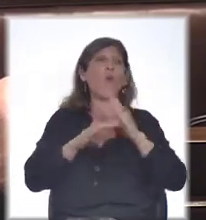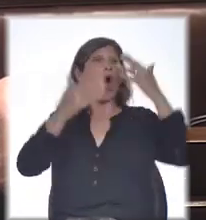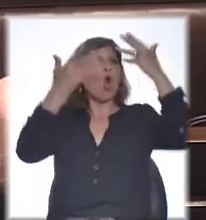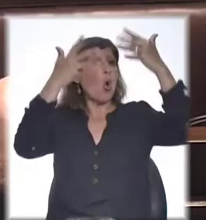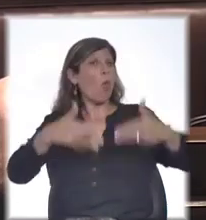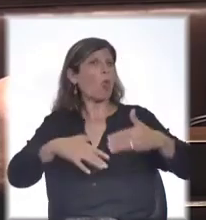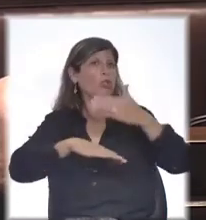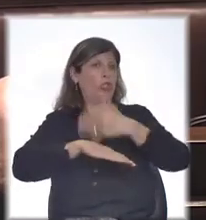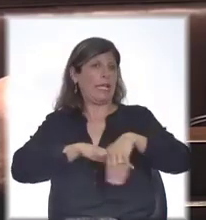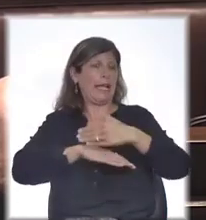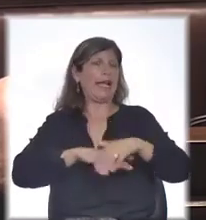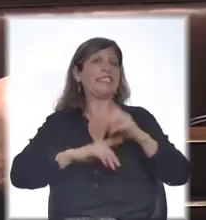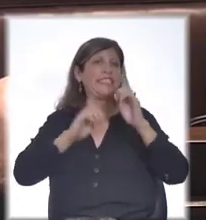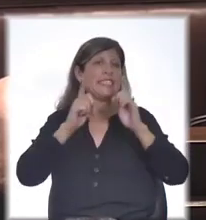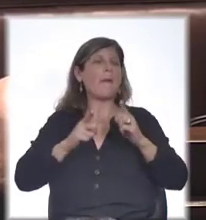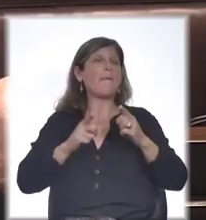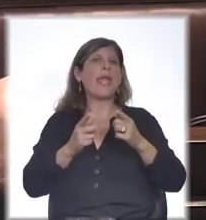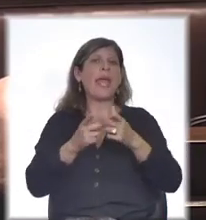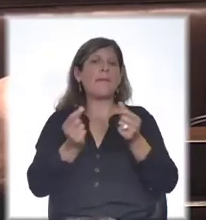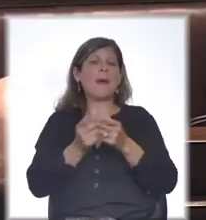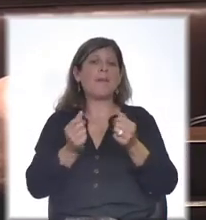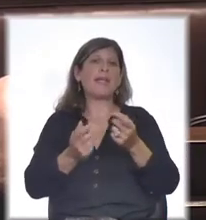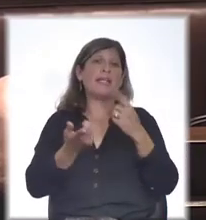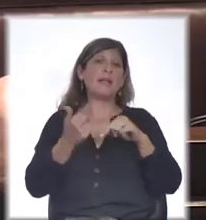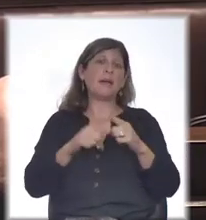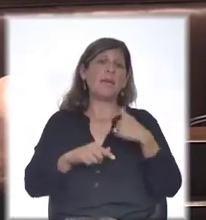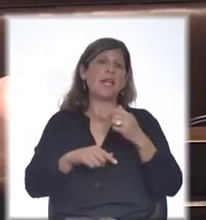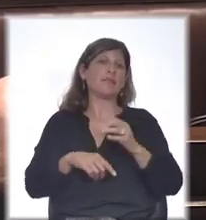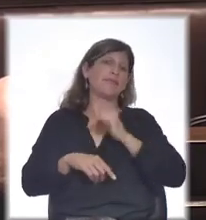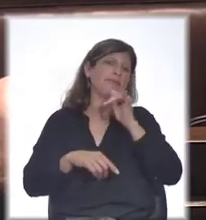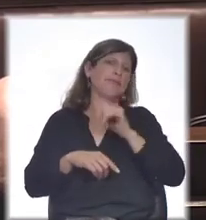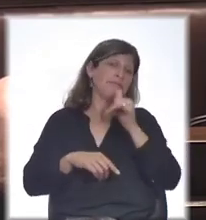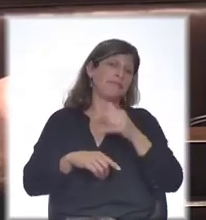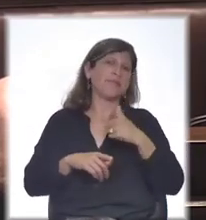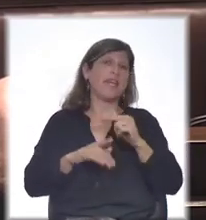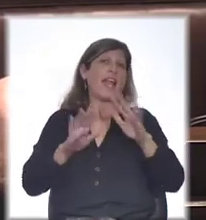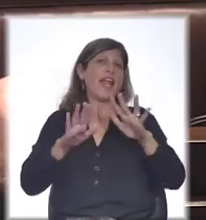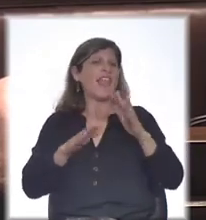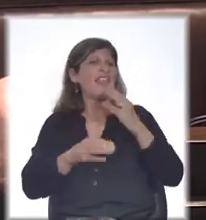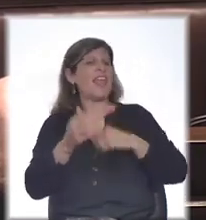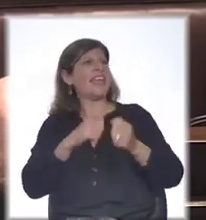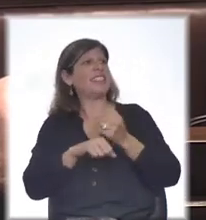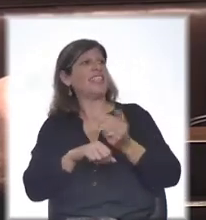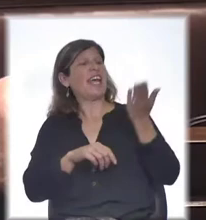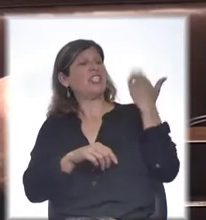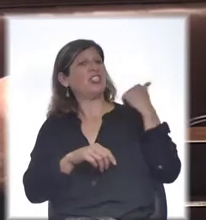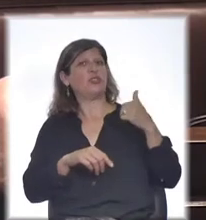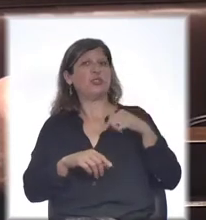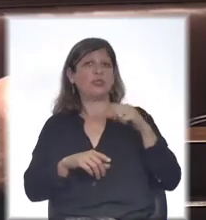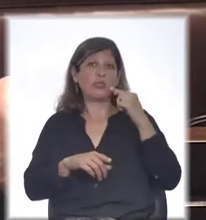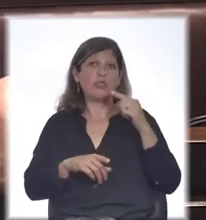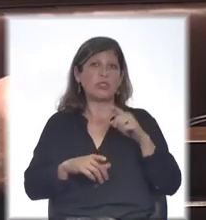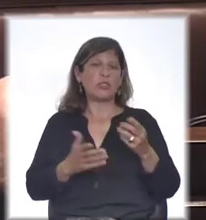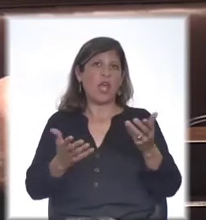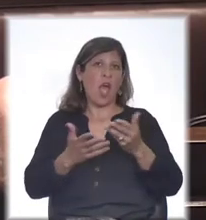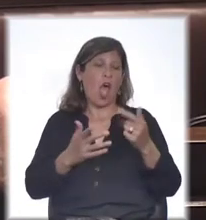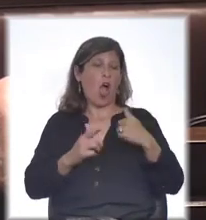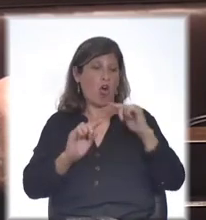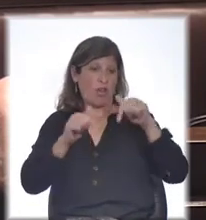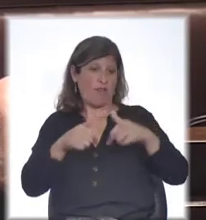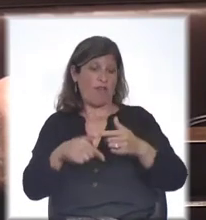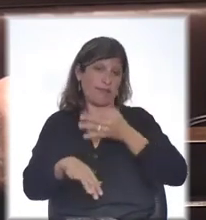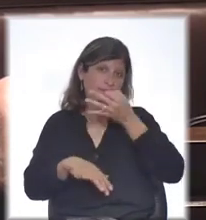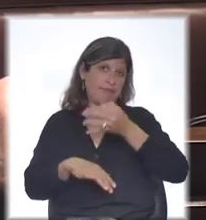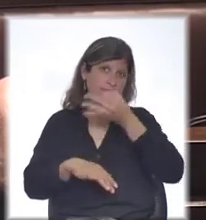el papel. Cabe recordar una anécdota que hace 10 años rescataron Gabriel Mazarovic, que hoy va a hacer uso de la palabra en esta Cámara,